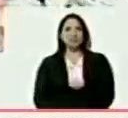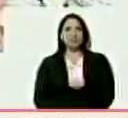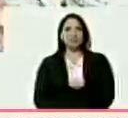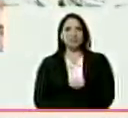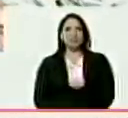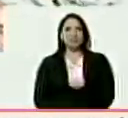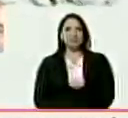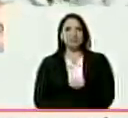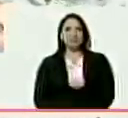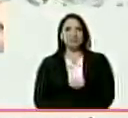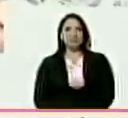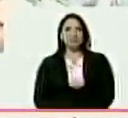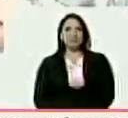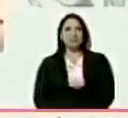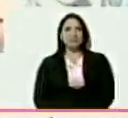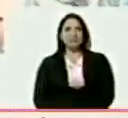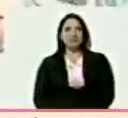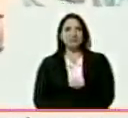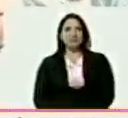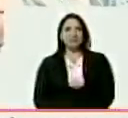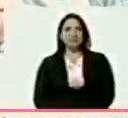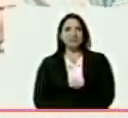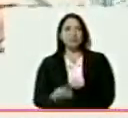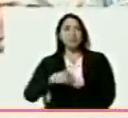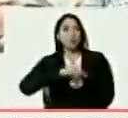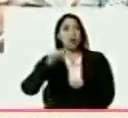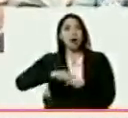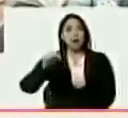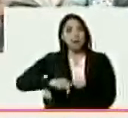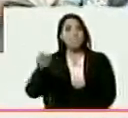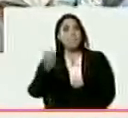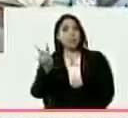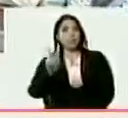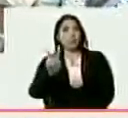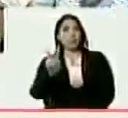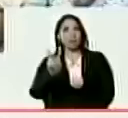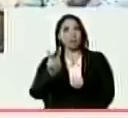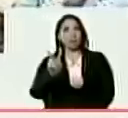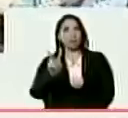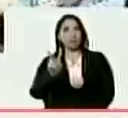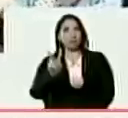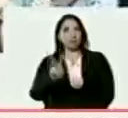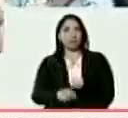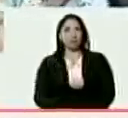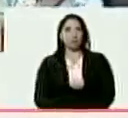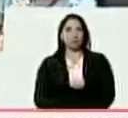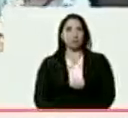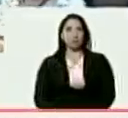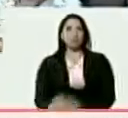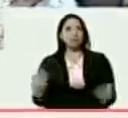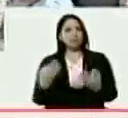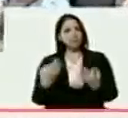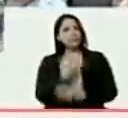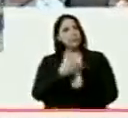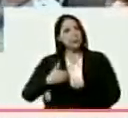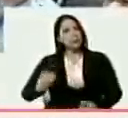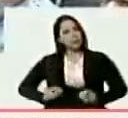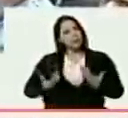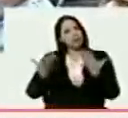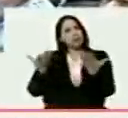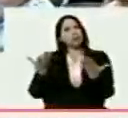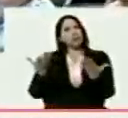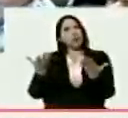ni podrán. Nosotros desde aquí, desde Venezuela, de verdad quisiéramos transmitirle a